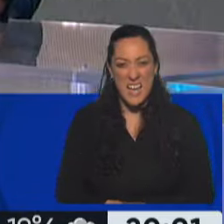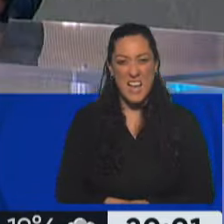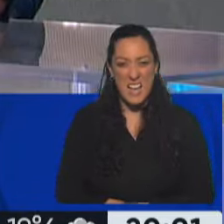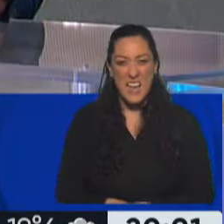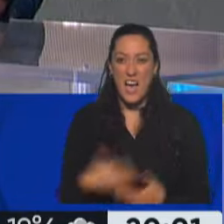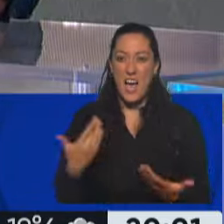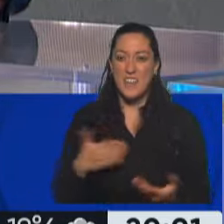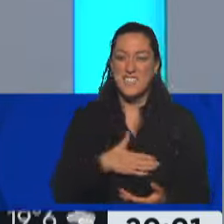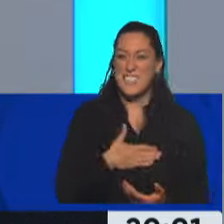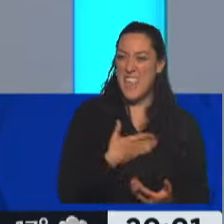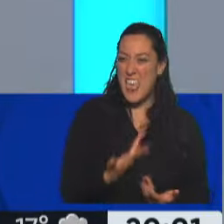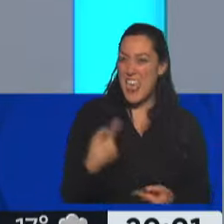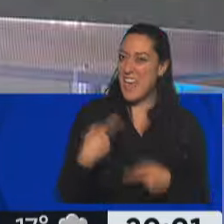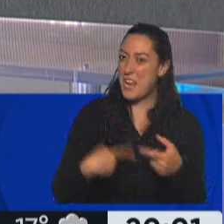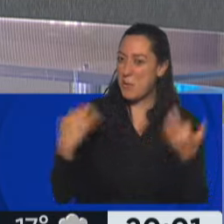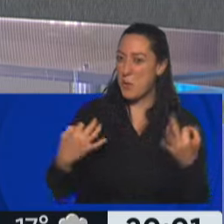serie.